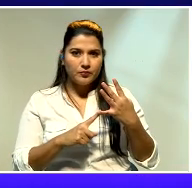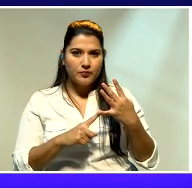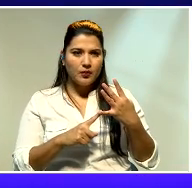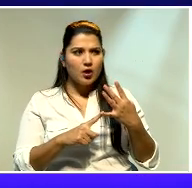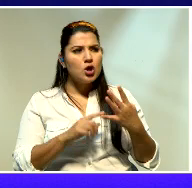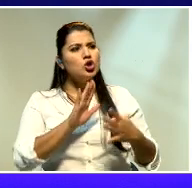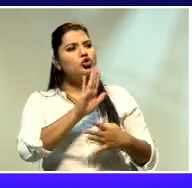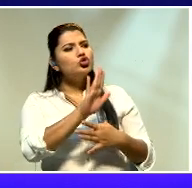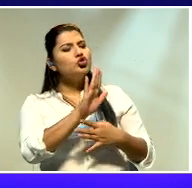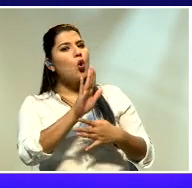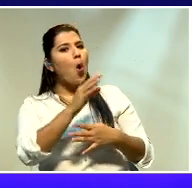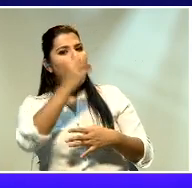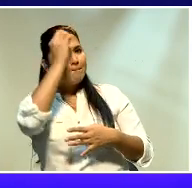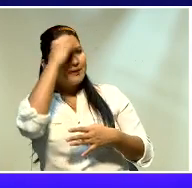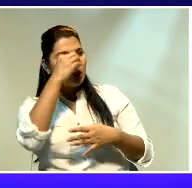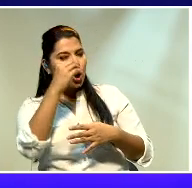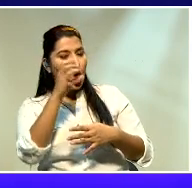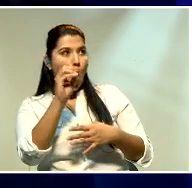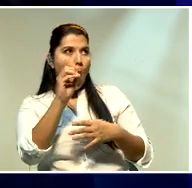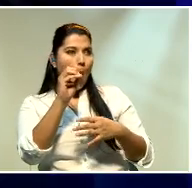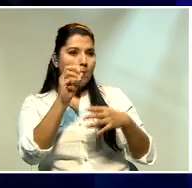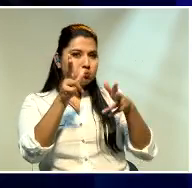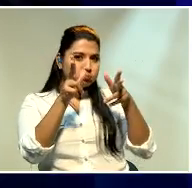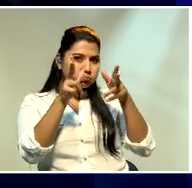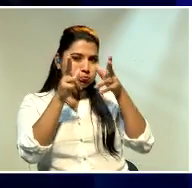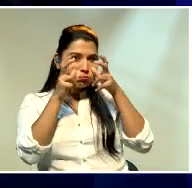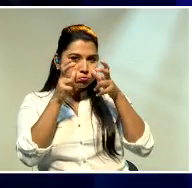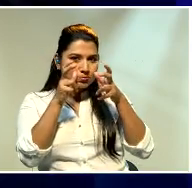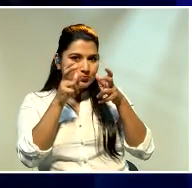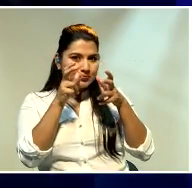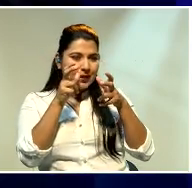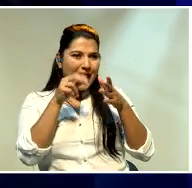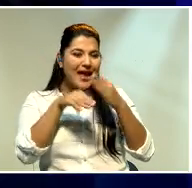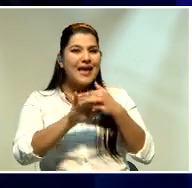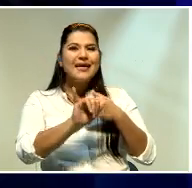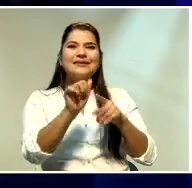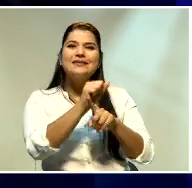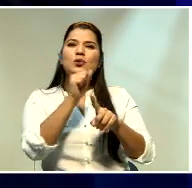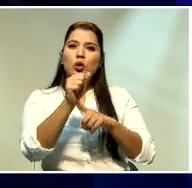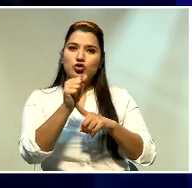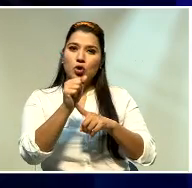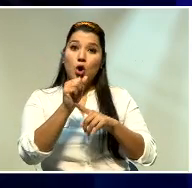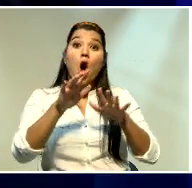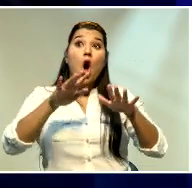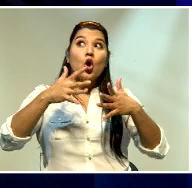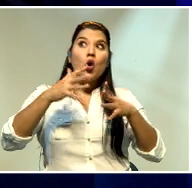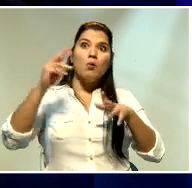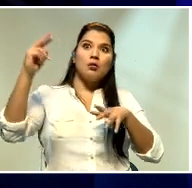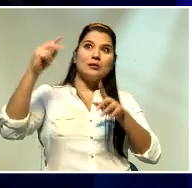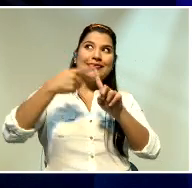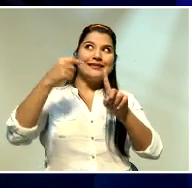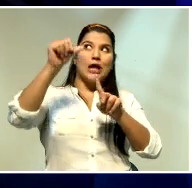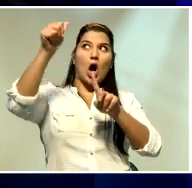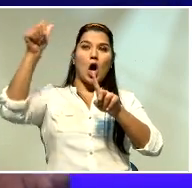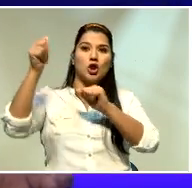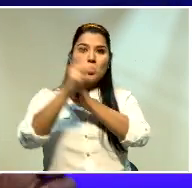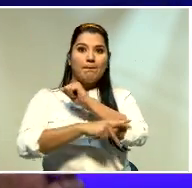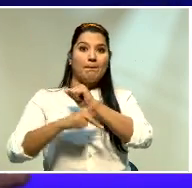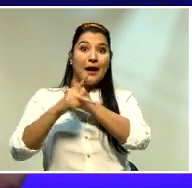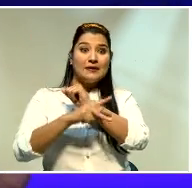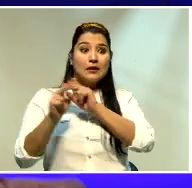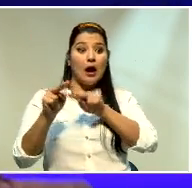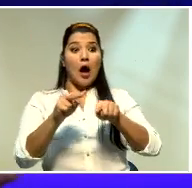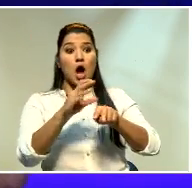¿Cuál es su perspectiva sobre esta paradoja entre cómo nos ven afuera, que somos los campeones de la tierra, y cómo